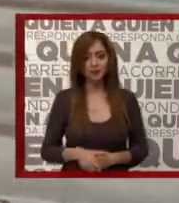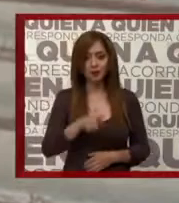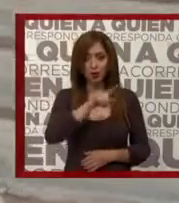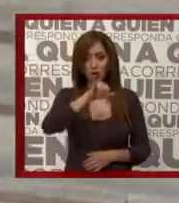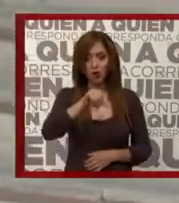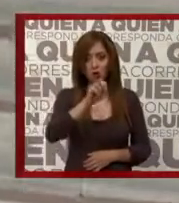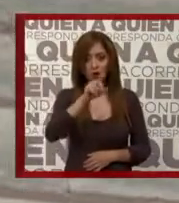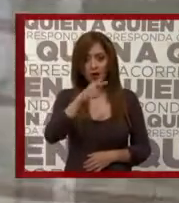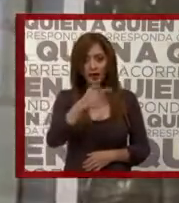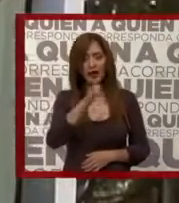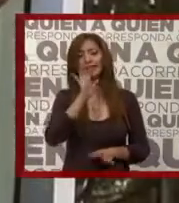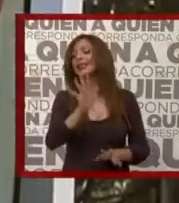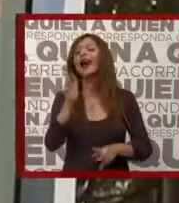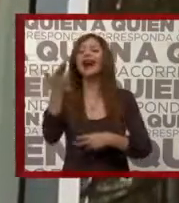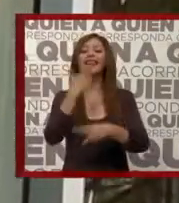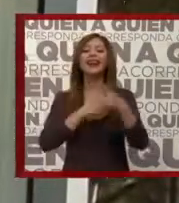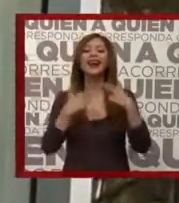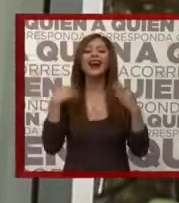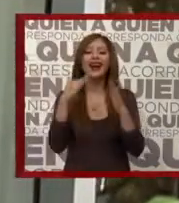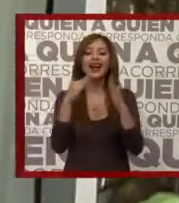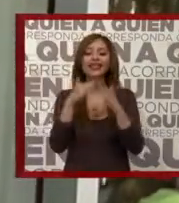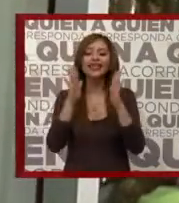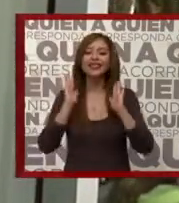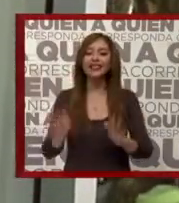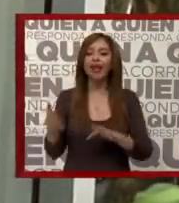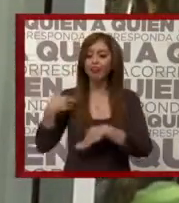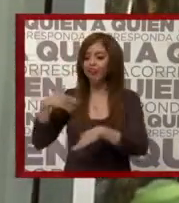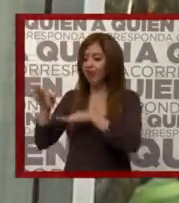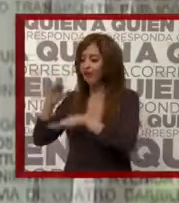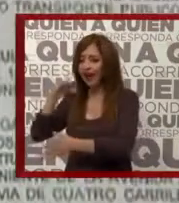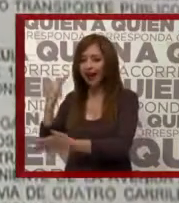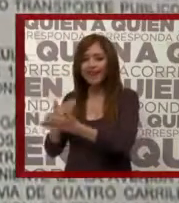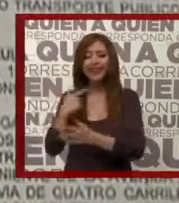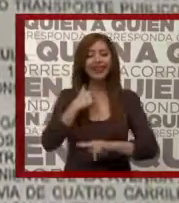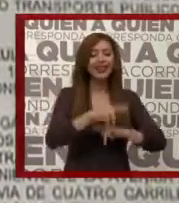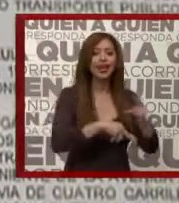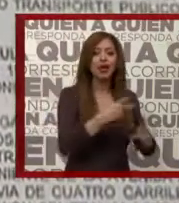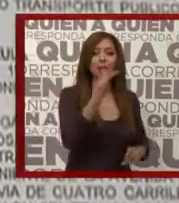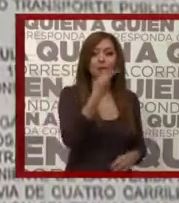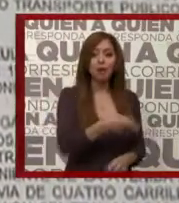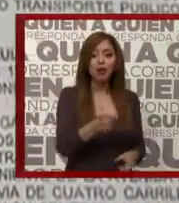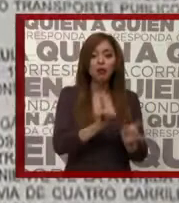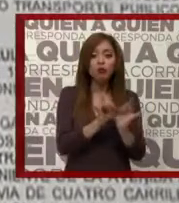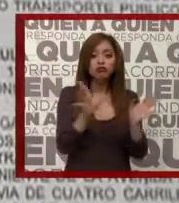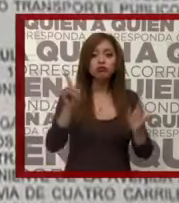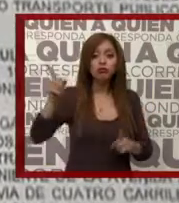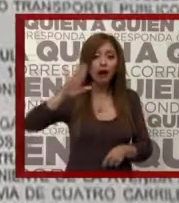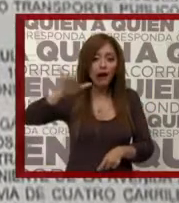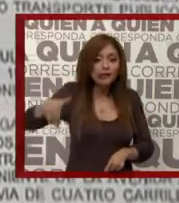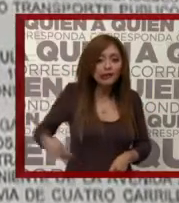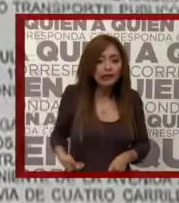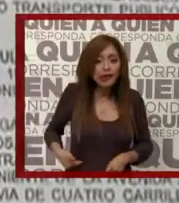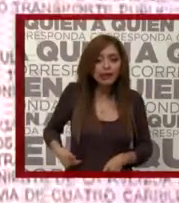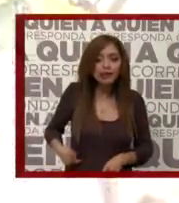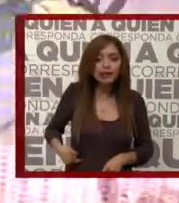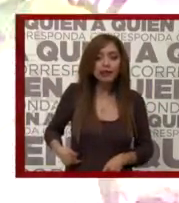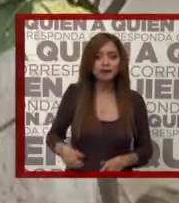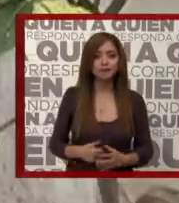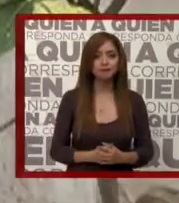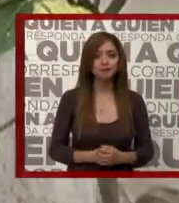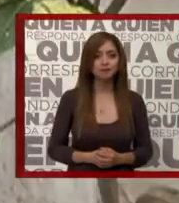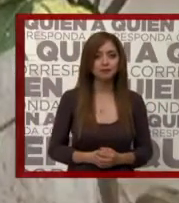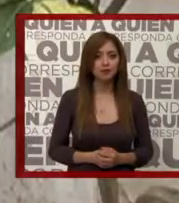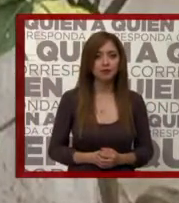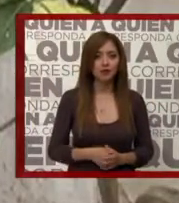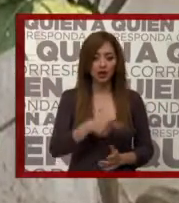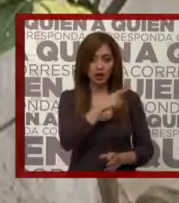Jorge regresaba a casa tras salir de su trabajo, sin imaginar que un accidente le cambiaría la vida. El camión de